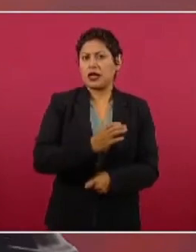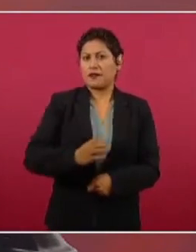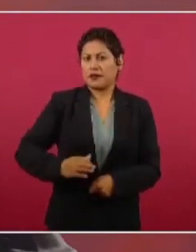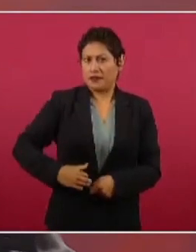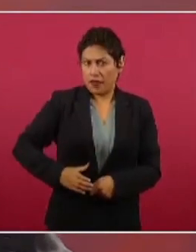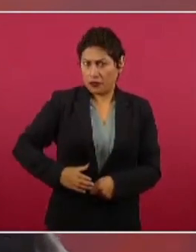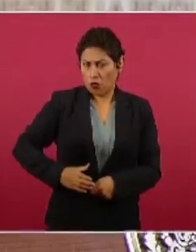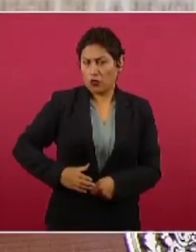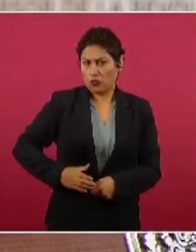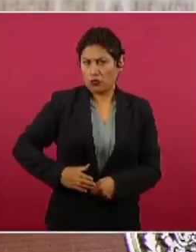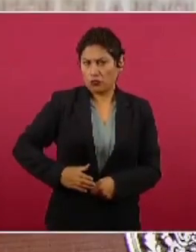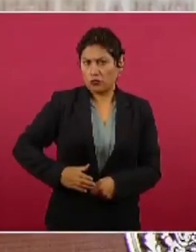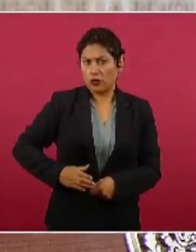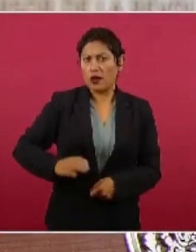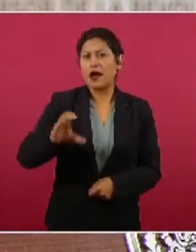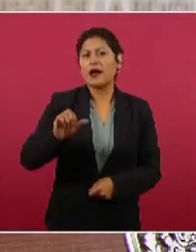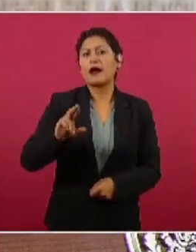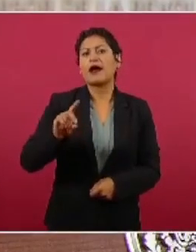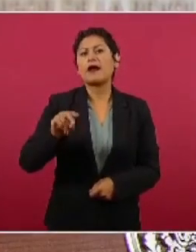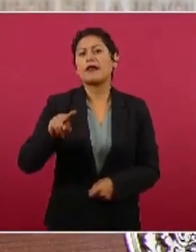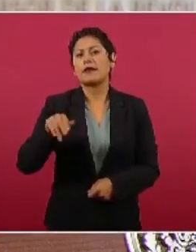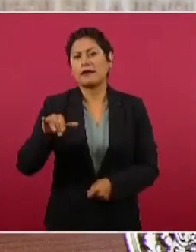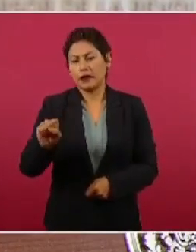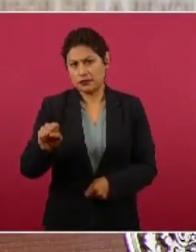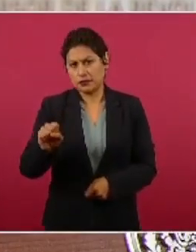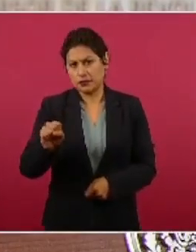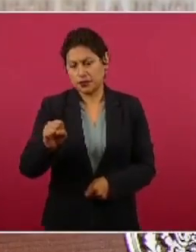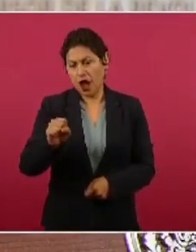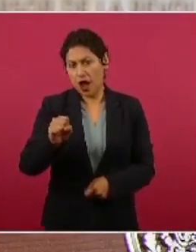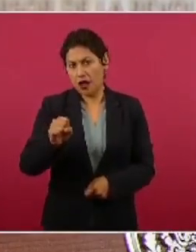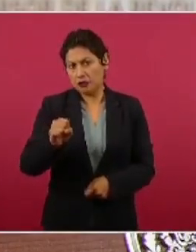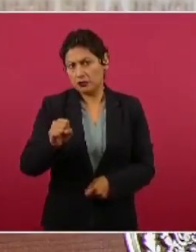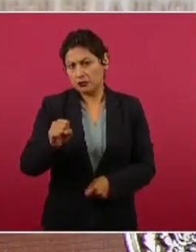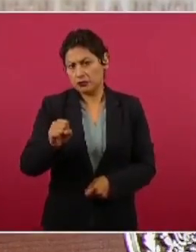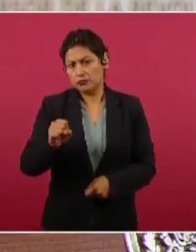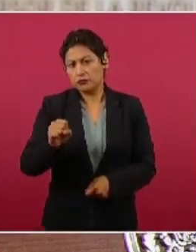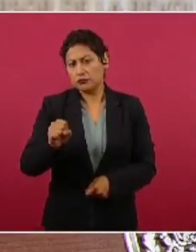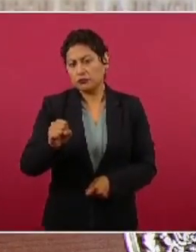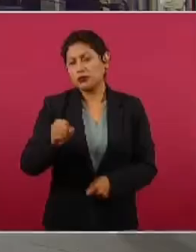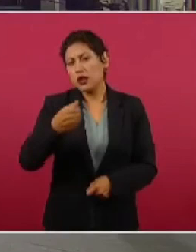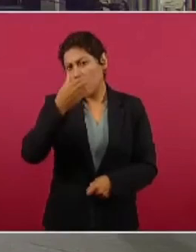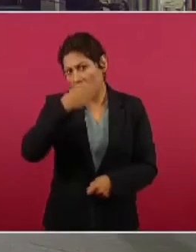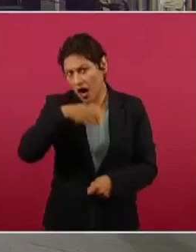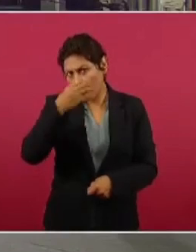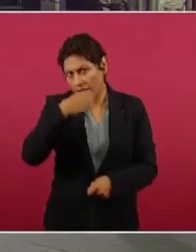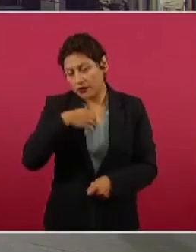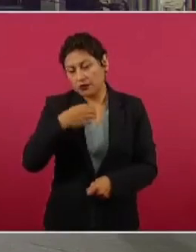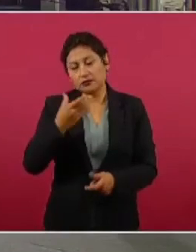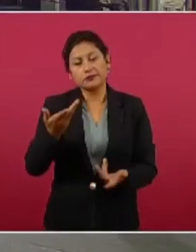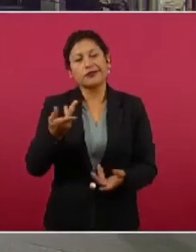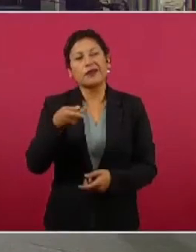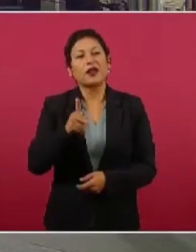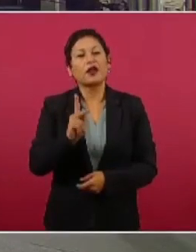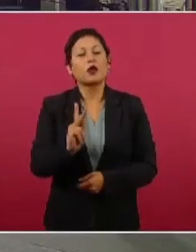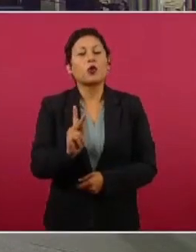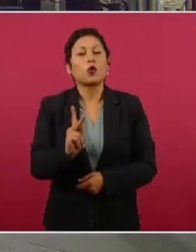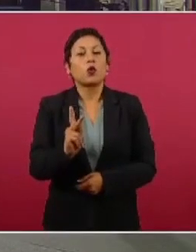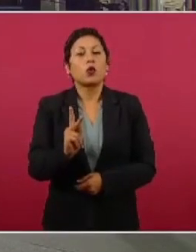Cárdenas, nada más que pues el presidente ya Cárdenas